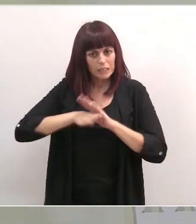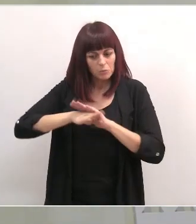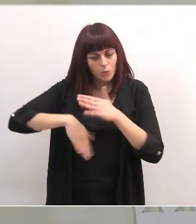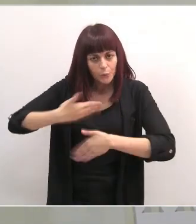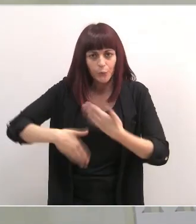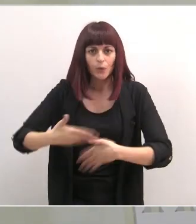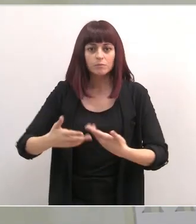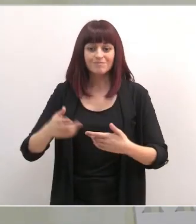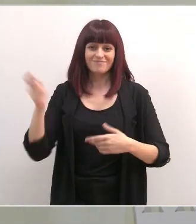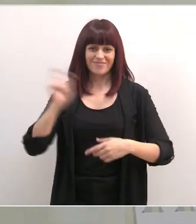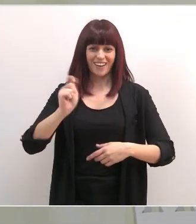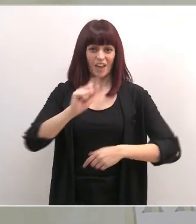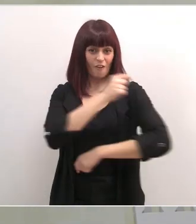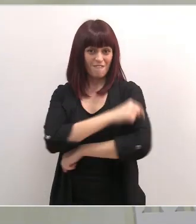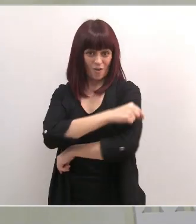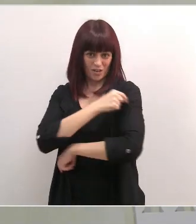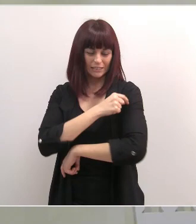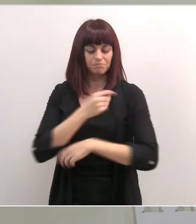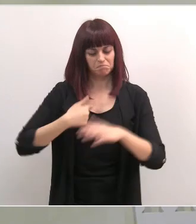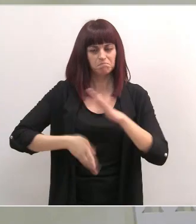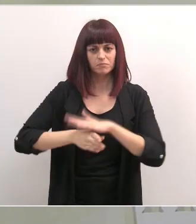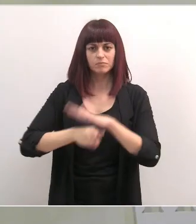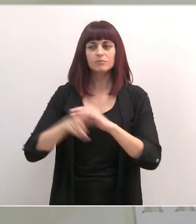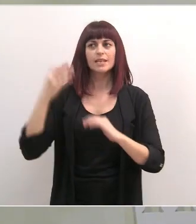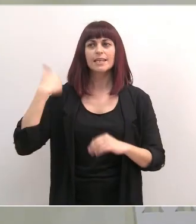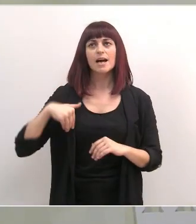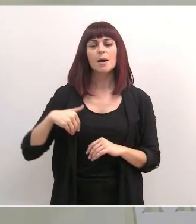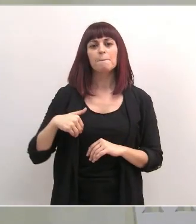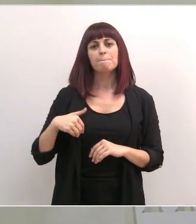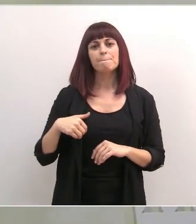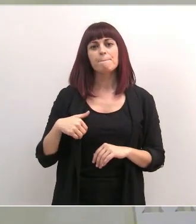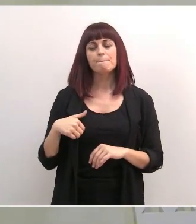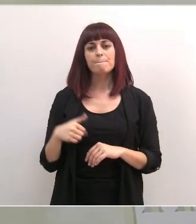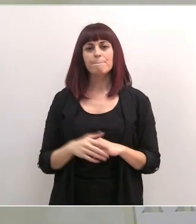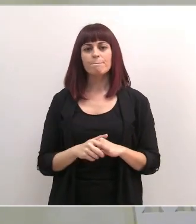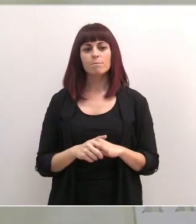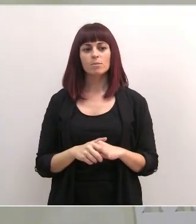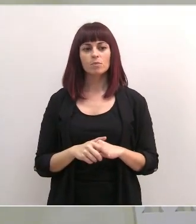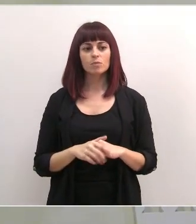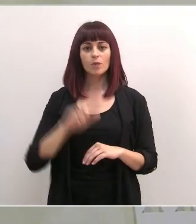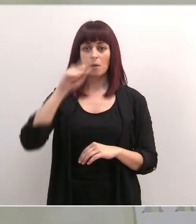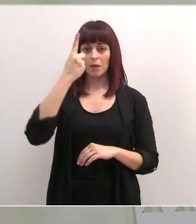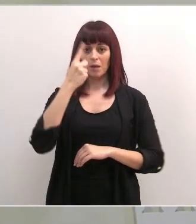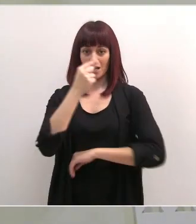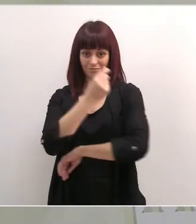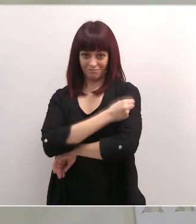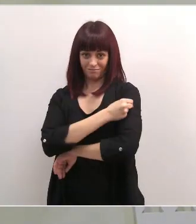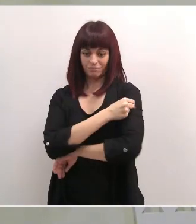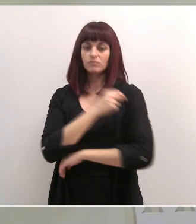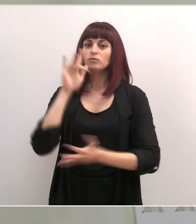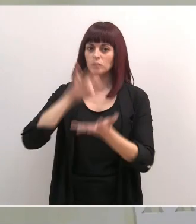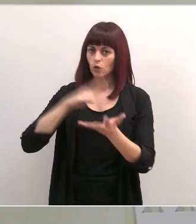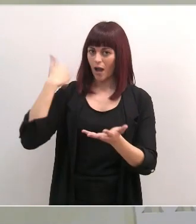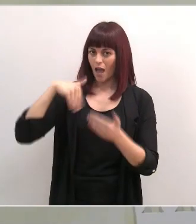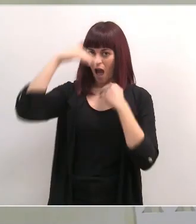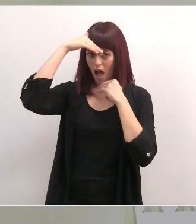el calendario de vacunación programado. Hemos finalizado la administración de la primera dosis en todos los centros de salud de